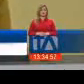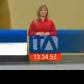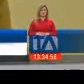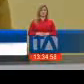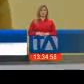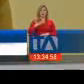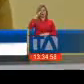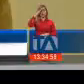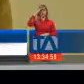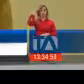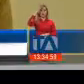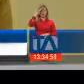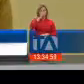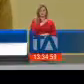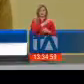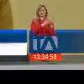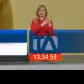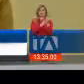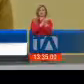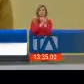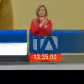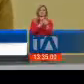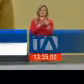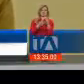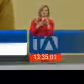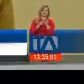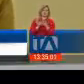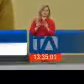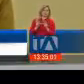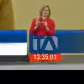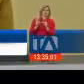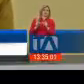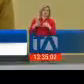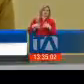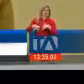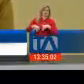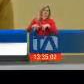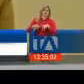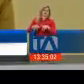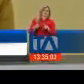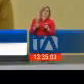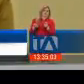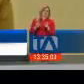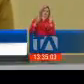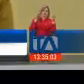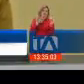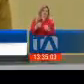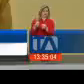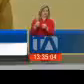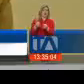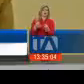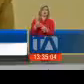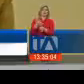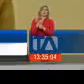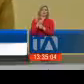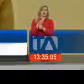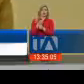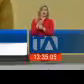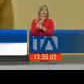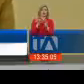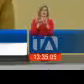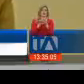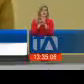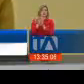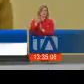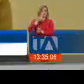Armadas, ni el gobierno pretende una especie de licencia extendida, sino simplemente seguridad jurídica para hacer su trabajo en